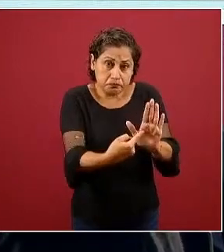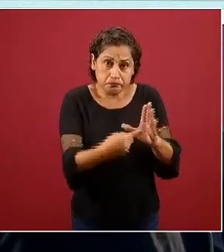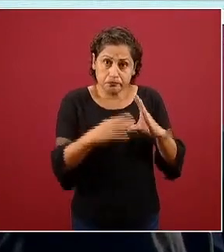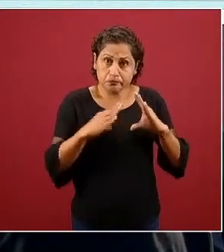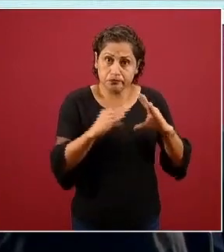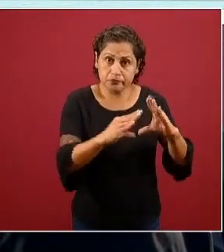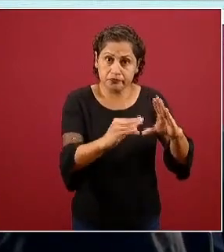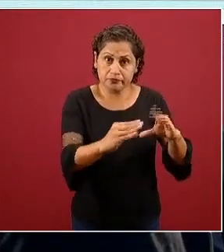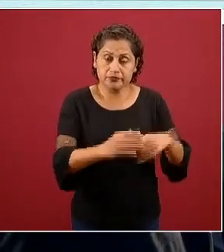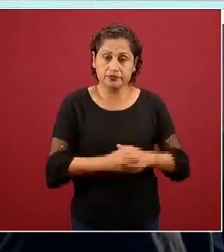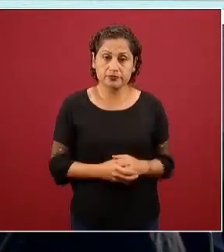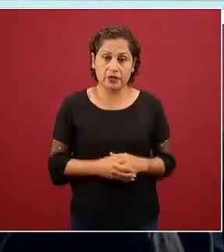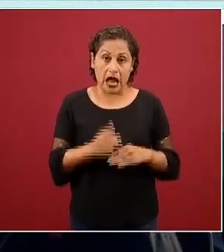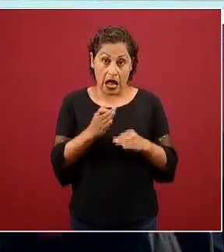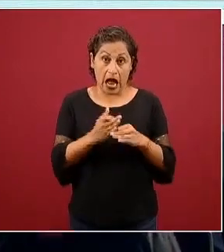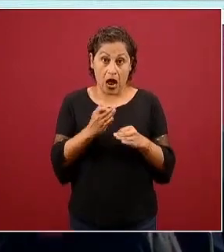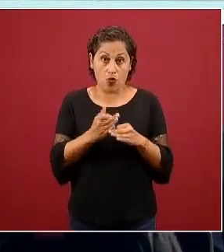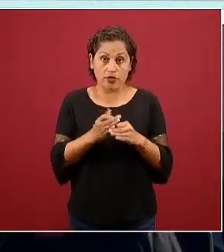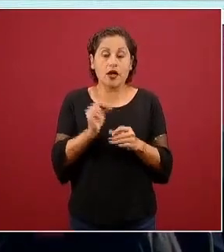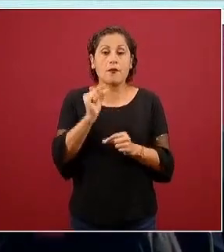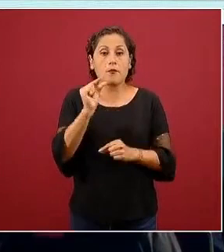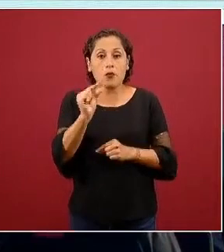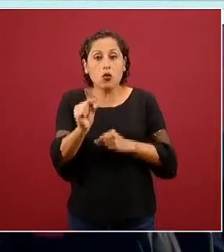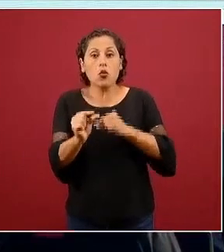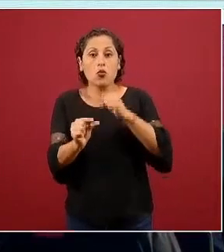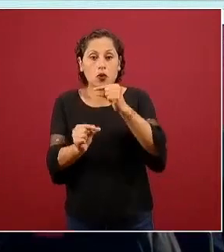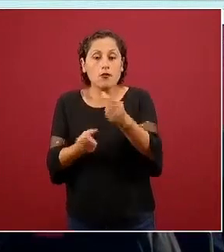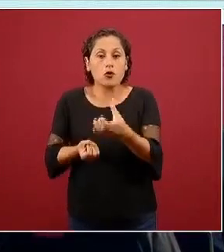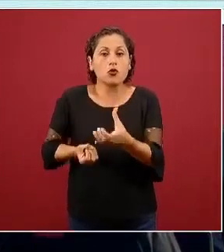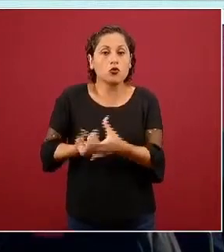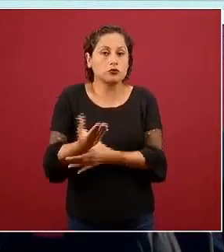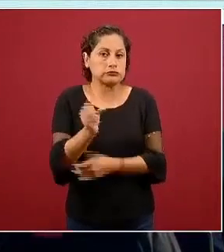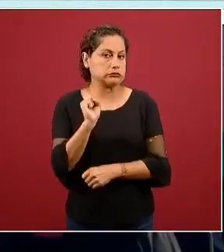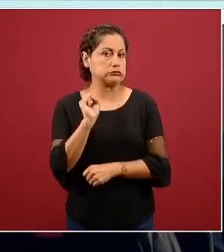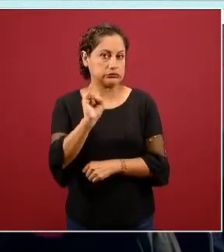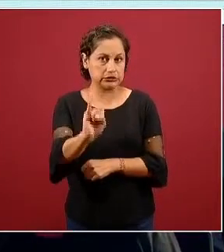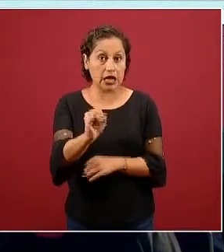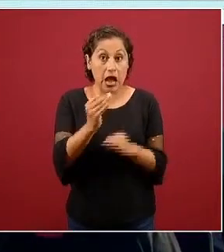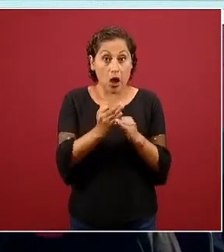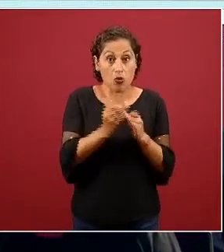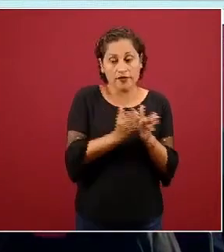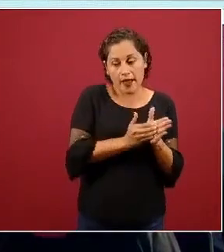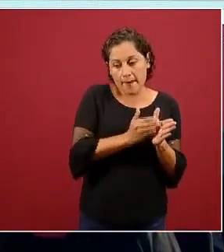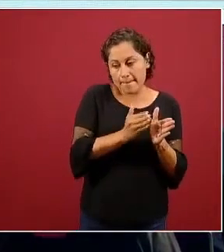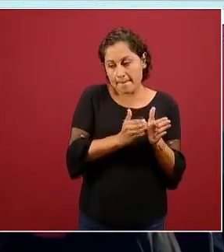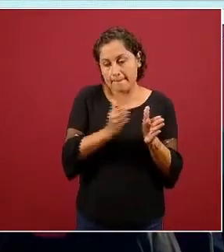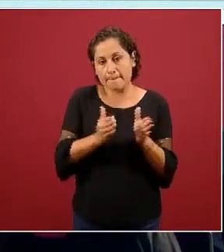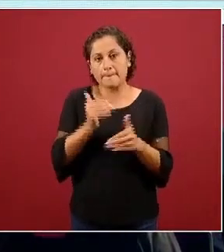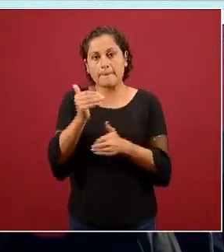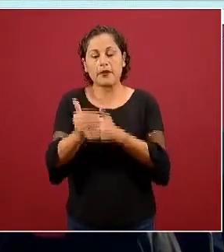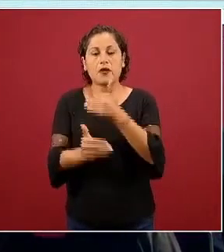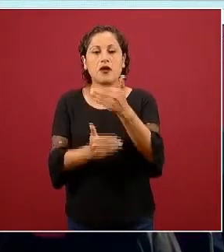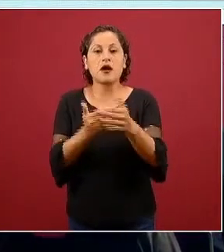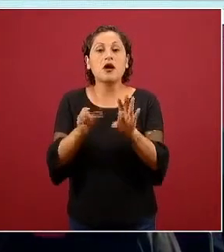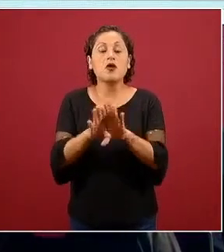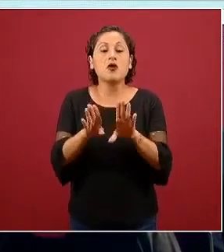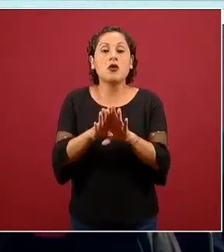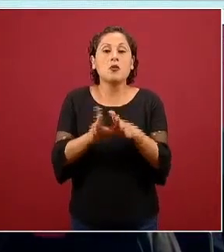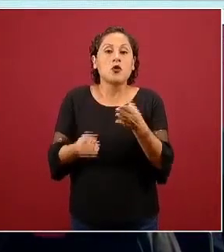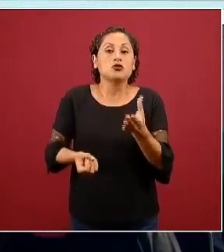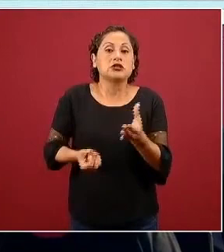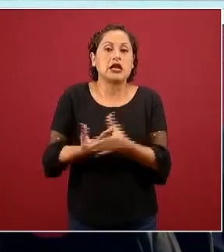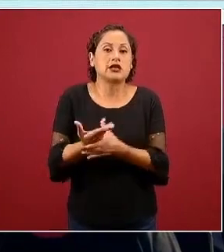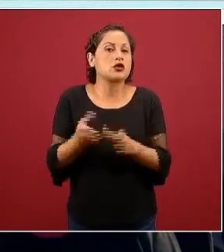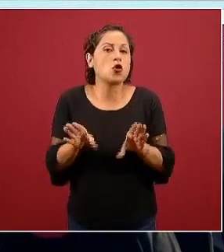Sí, claro, estamos en la nueva normalidad, pero hay que enseñarles cómo deben de salir, cómo deben de cuidarse. Eso